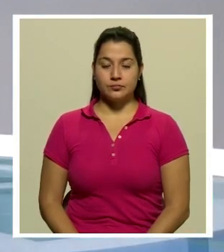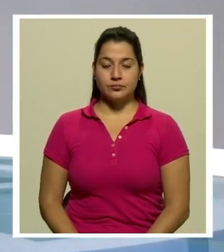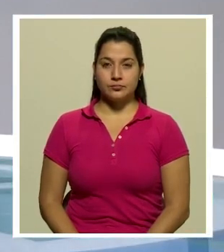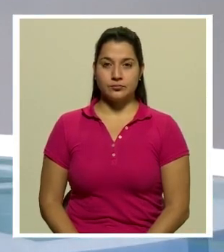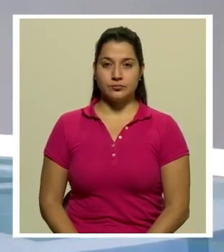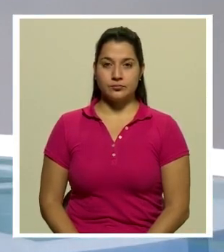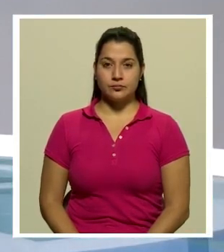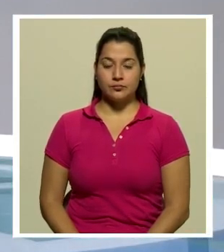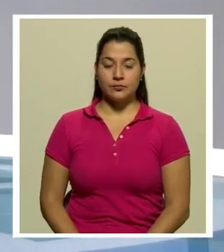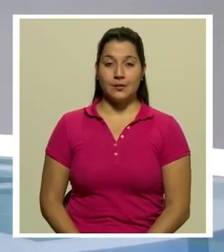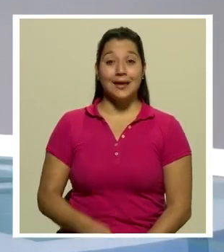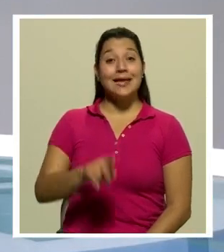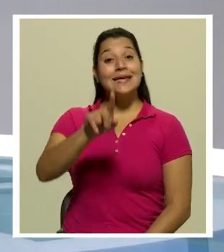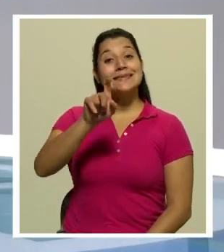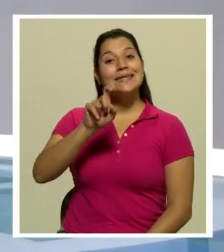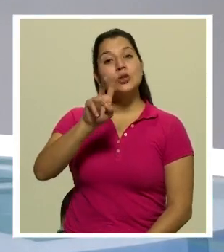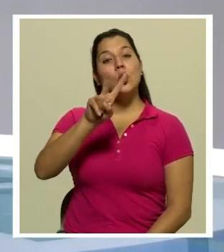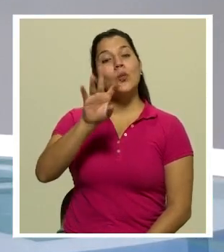Y